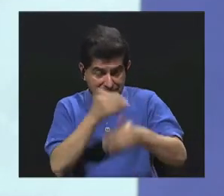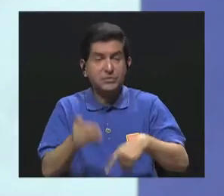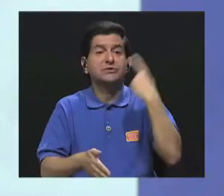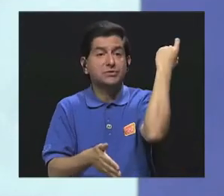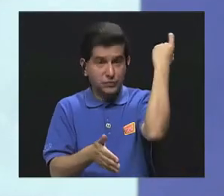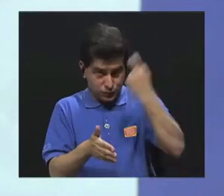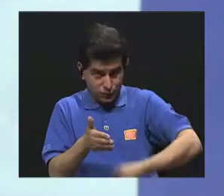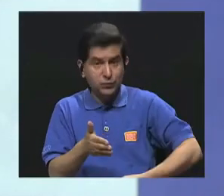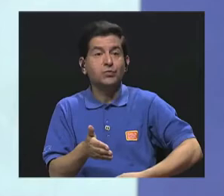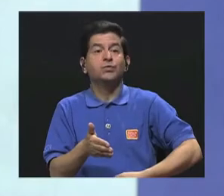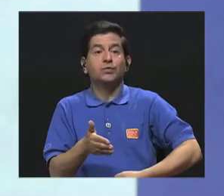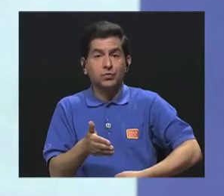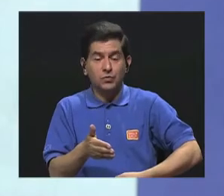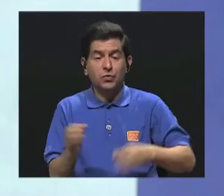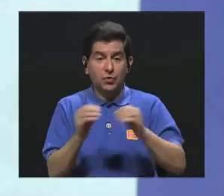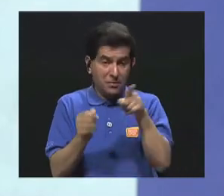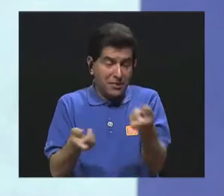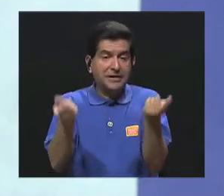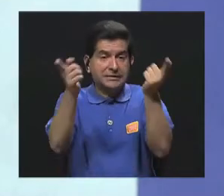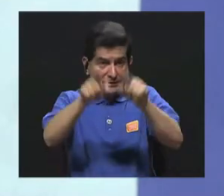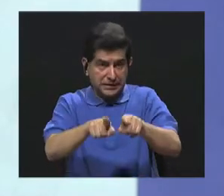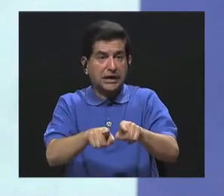duros, porque más en estos casos,